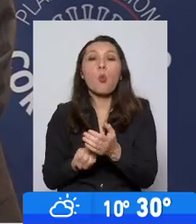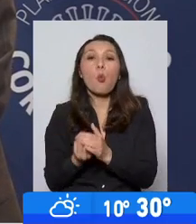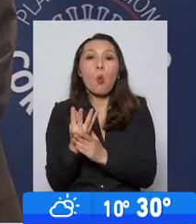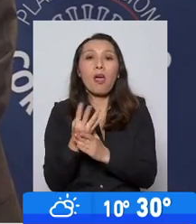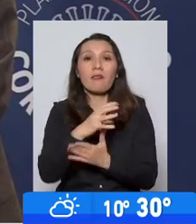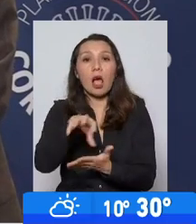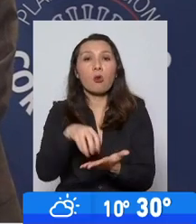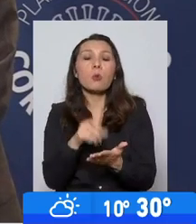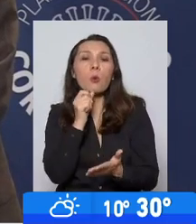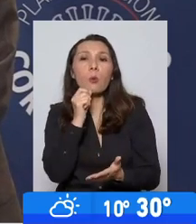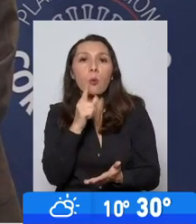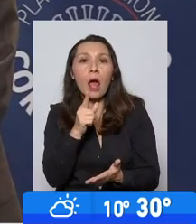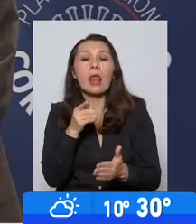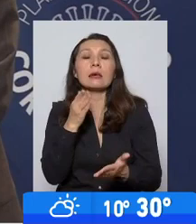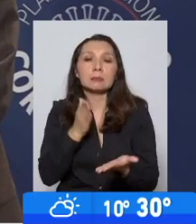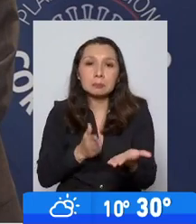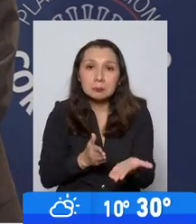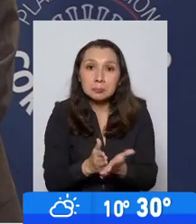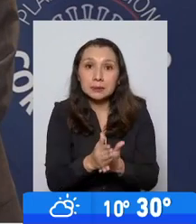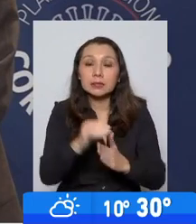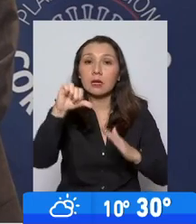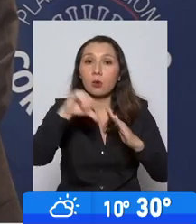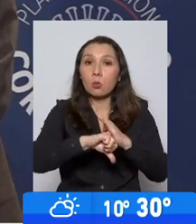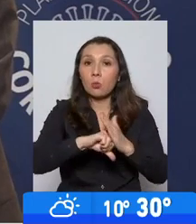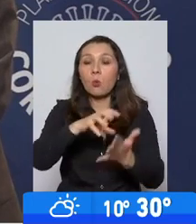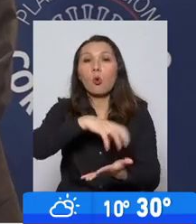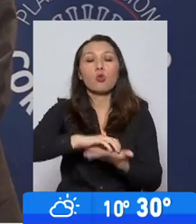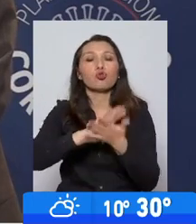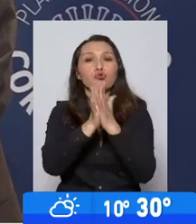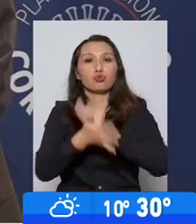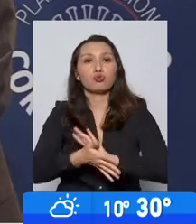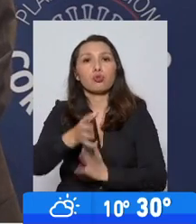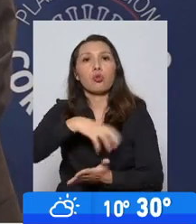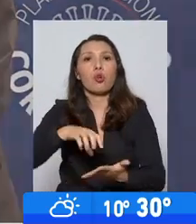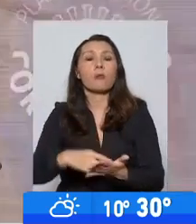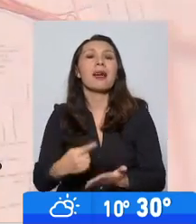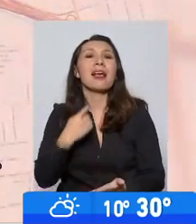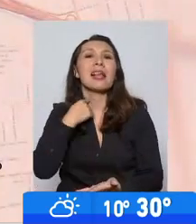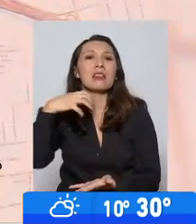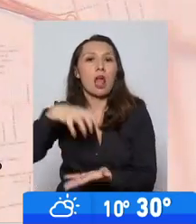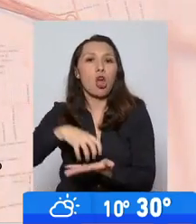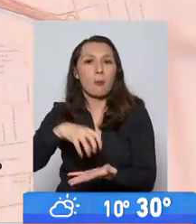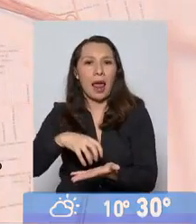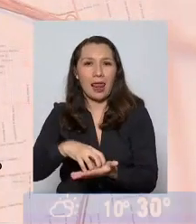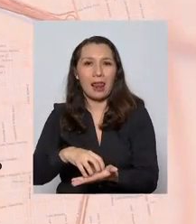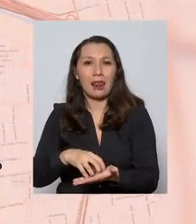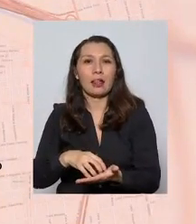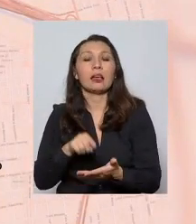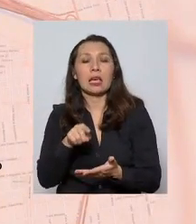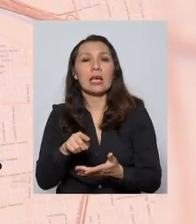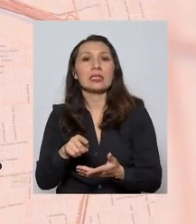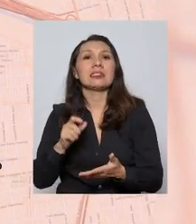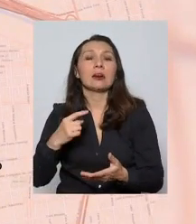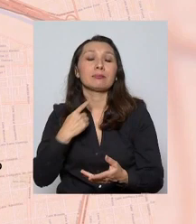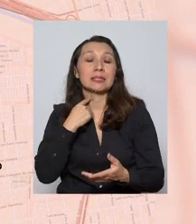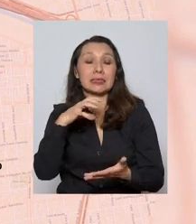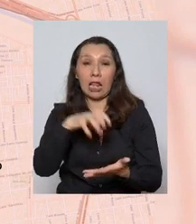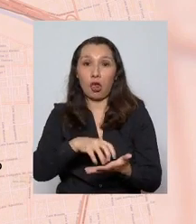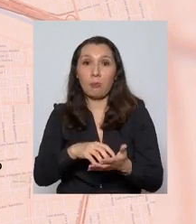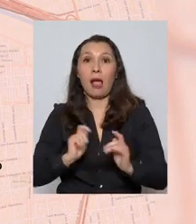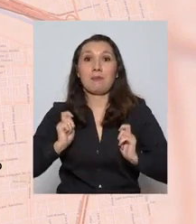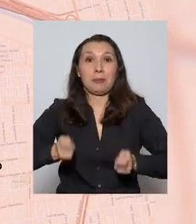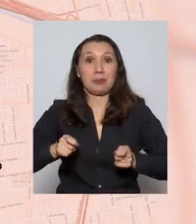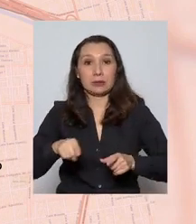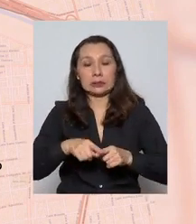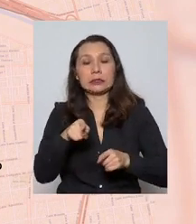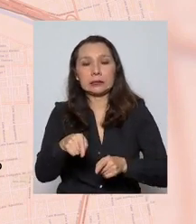en primer lugar a cuarentena toda la comuna de Quinta Normal en la región metropolitana, como